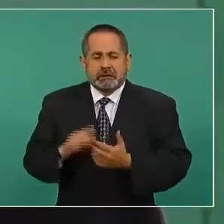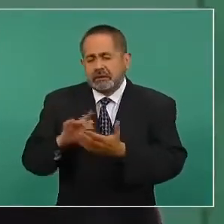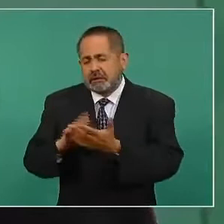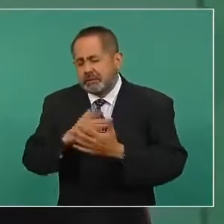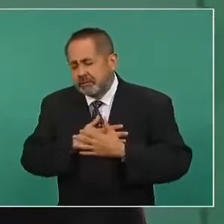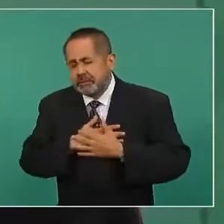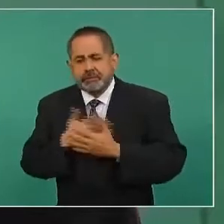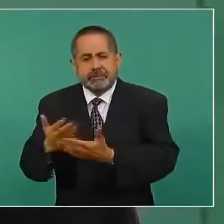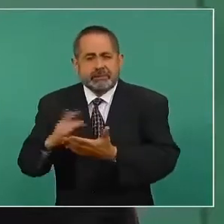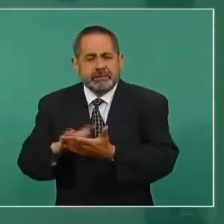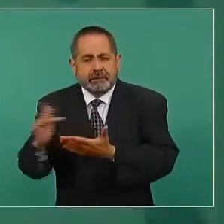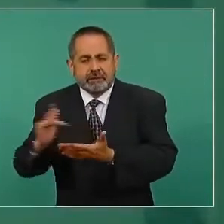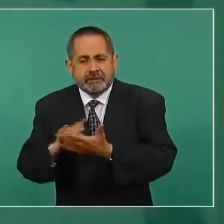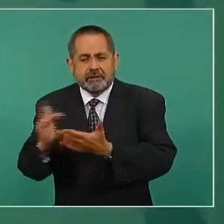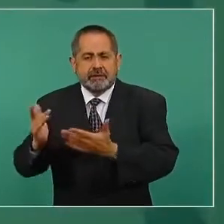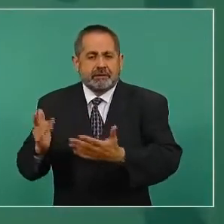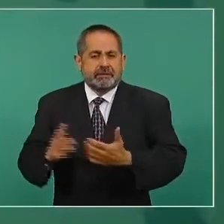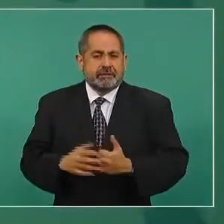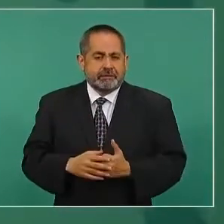muchísimas gracias.